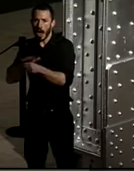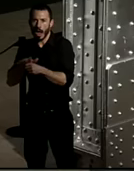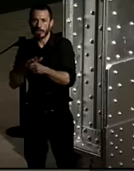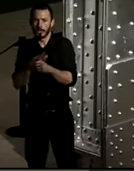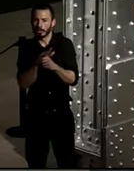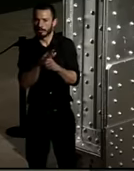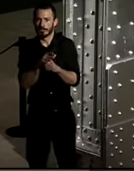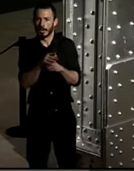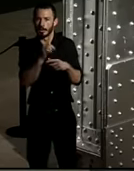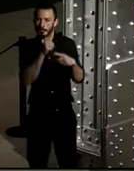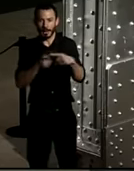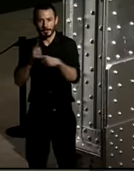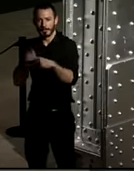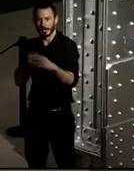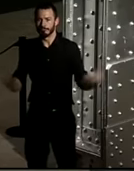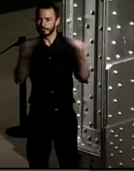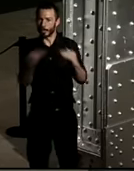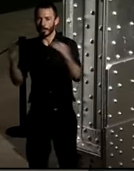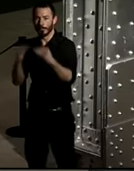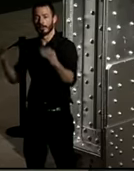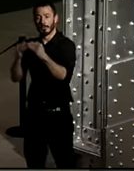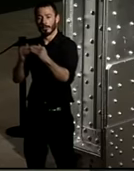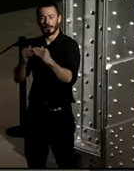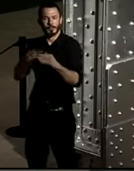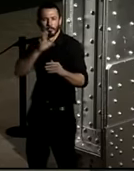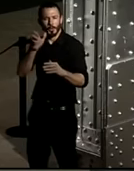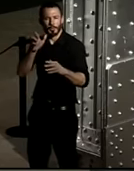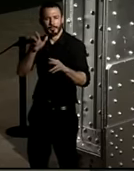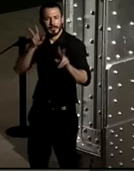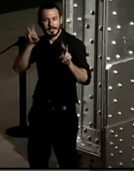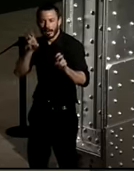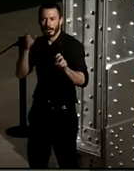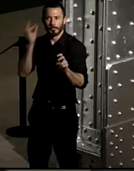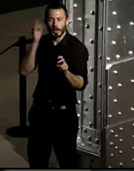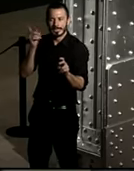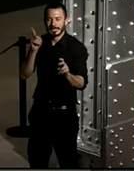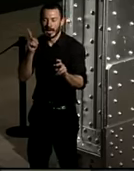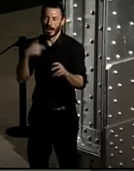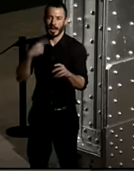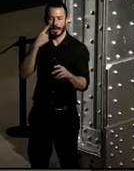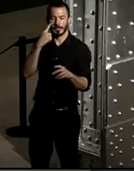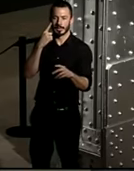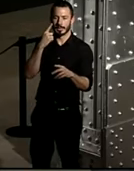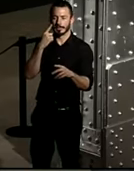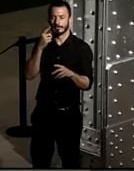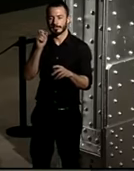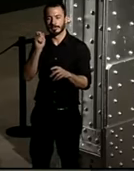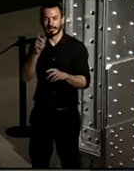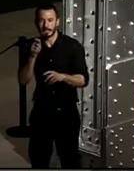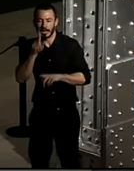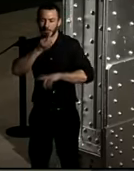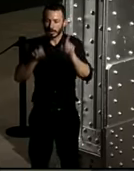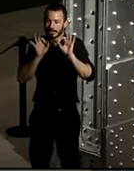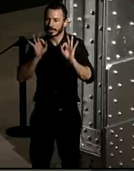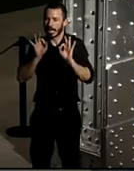esa proporción, pero no porque sea una cosa de las mujeres. Yo sé que estas preguntas tendemos a hacérselas a las mujeres, pero